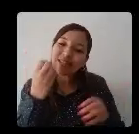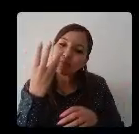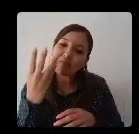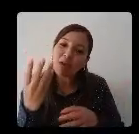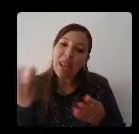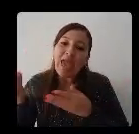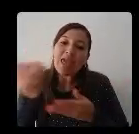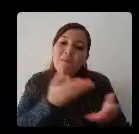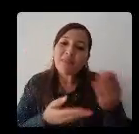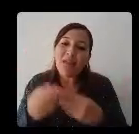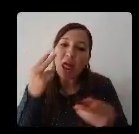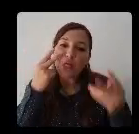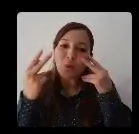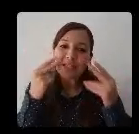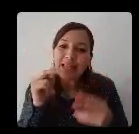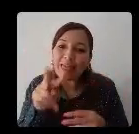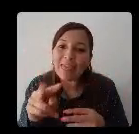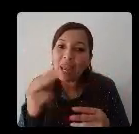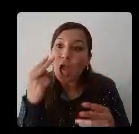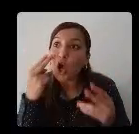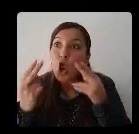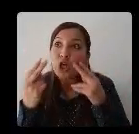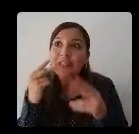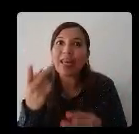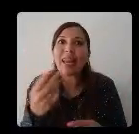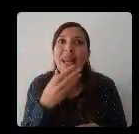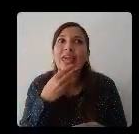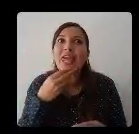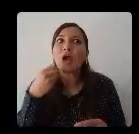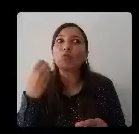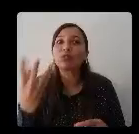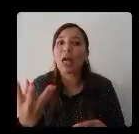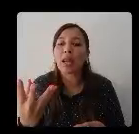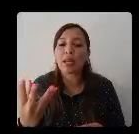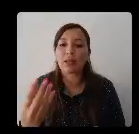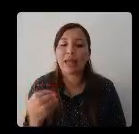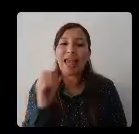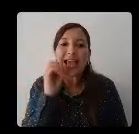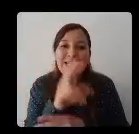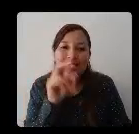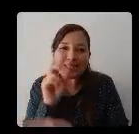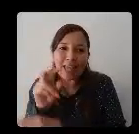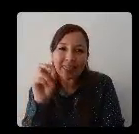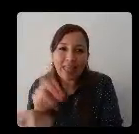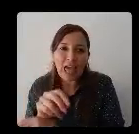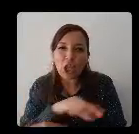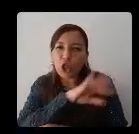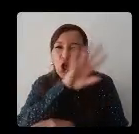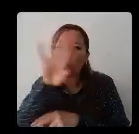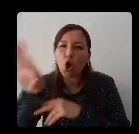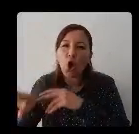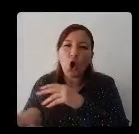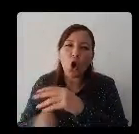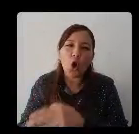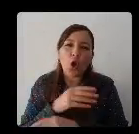proyectito, que los proyectos no son tan rápidos, pero es a largo plazo. Por eso, con paciencia, buena letra, hacemos siempre nuestras actividades. Y